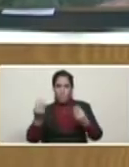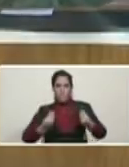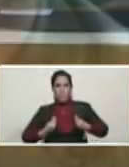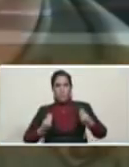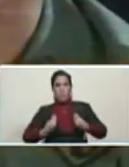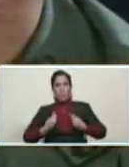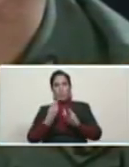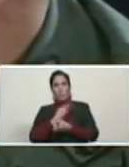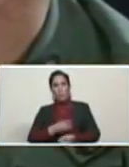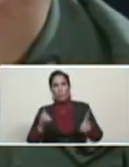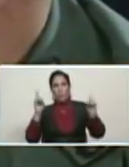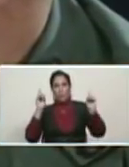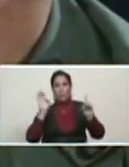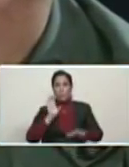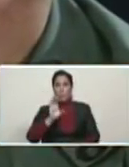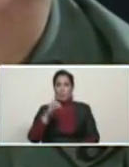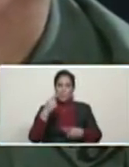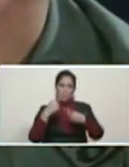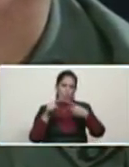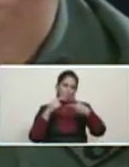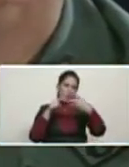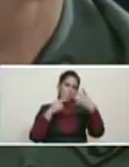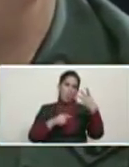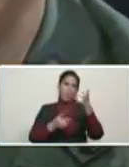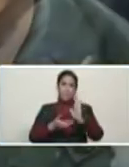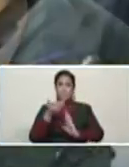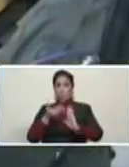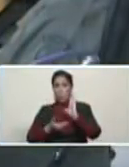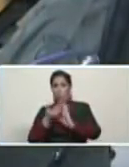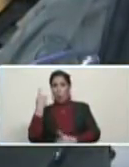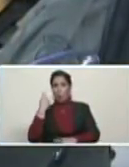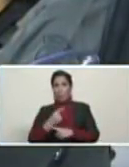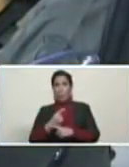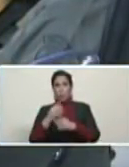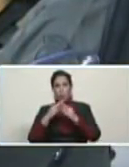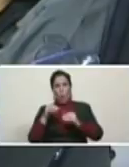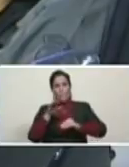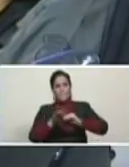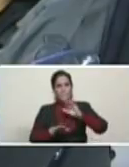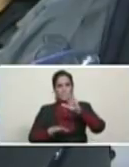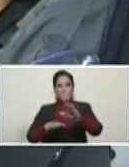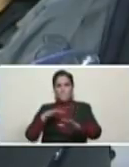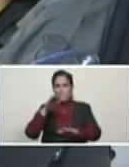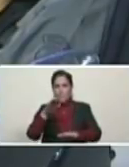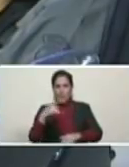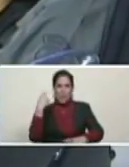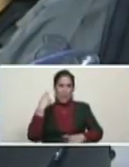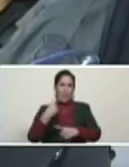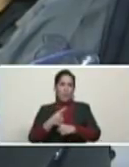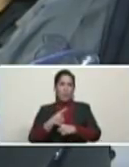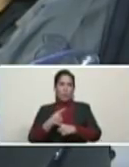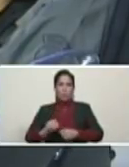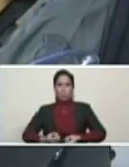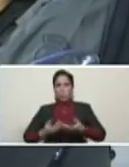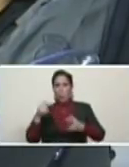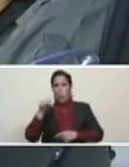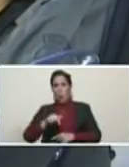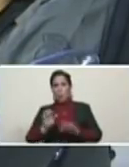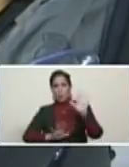país en todos sus aspectos. Así que es muy importante todos los pasos que hay que dar. Hoy, 15 de